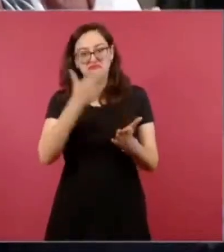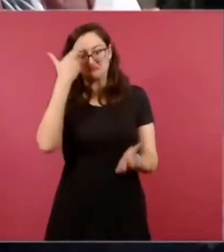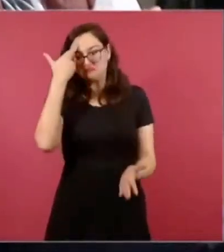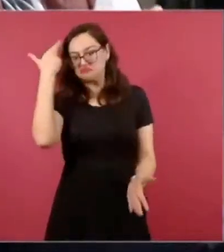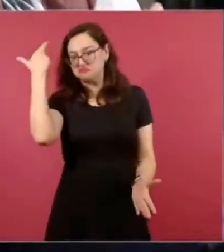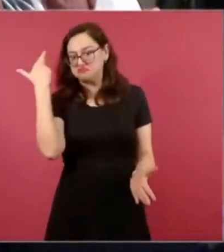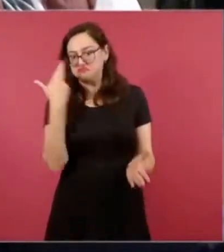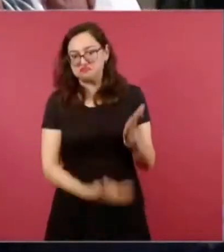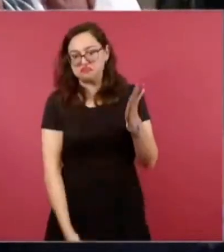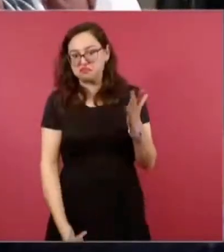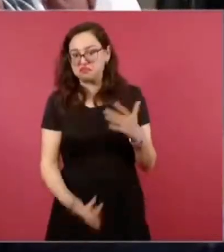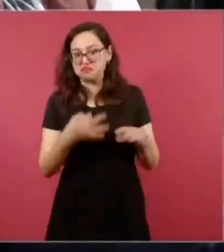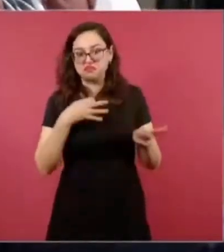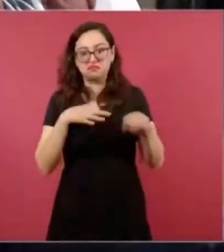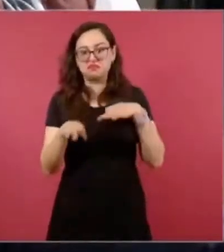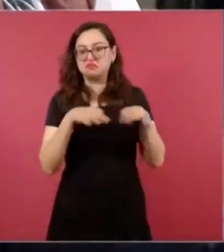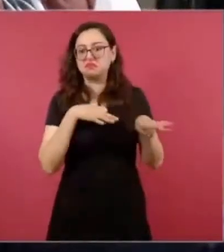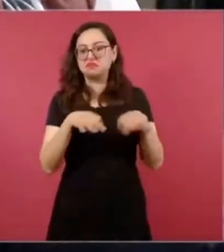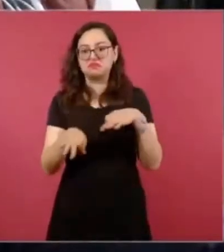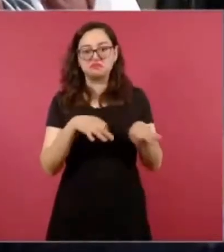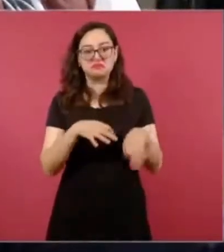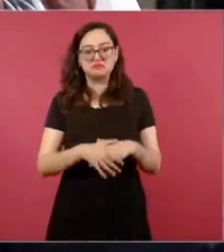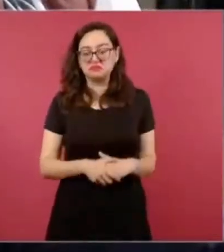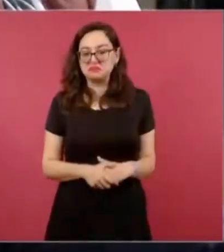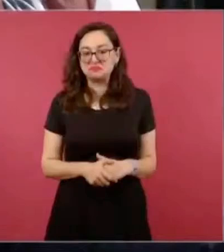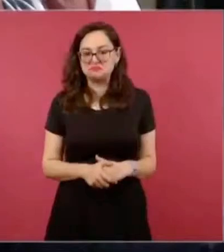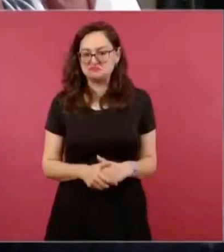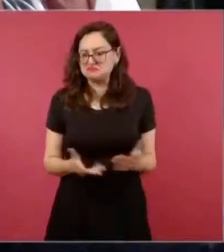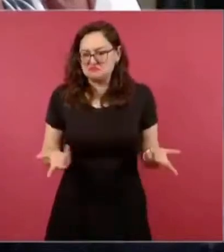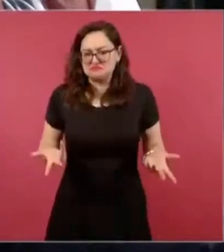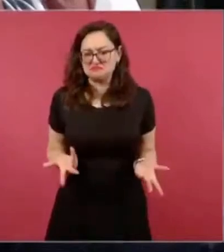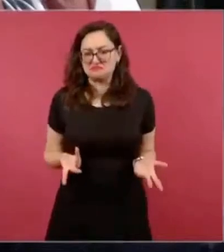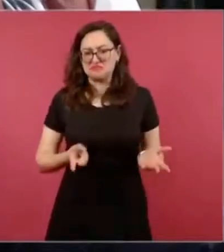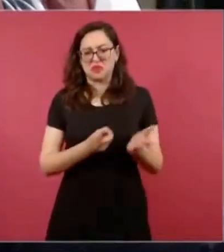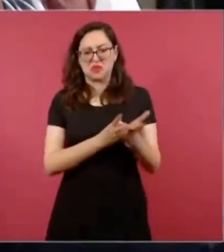la ley laboral, que violan flagrantemente los